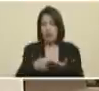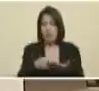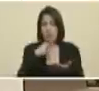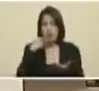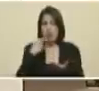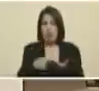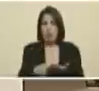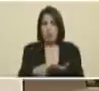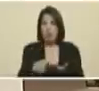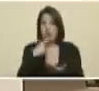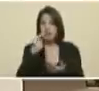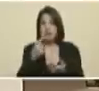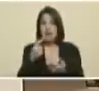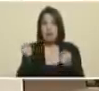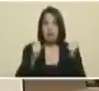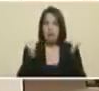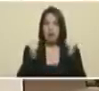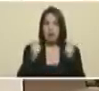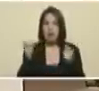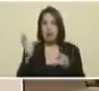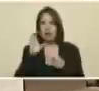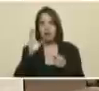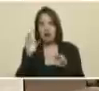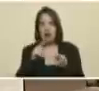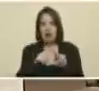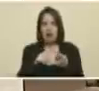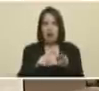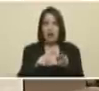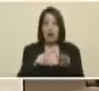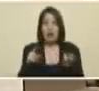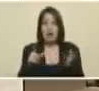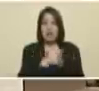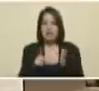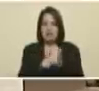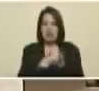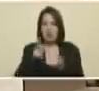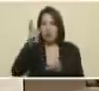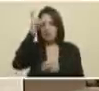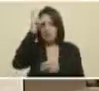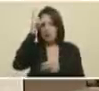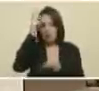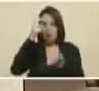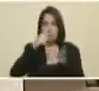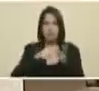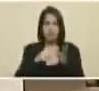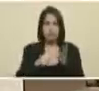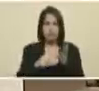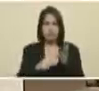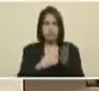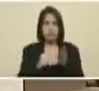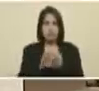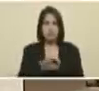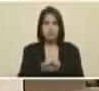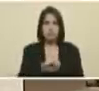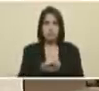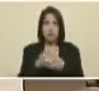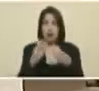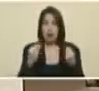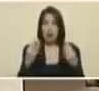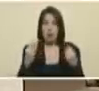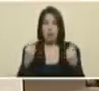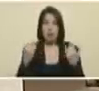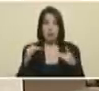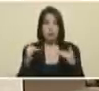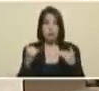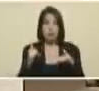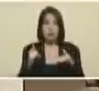en Mérida, en Caracas, en el Bachiller, en Falcón, en los Humocaros. Ya el nombre de Ali Rodríguez